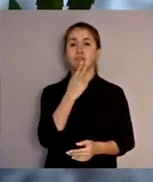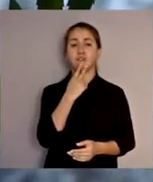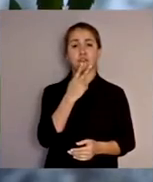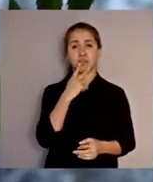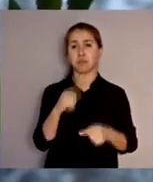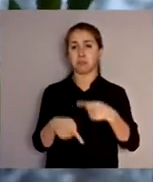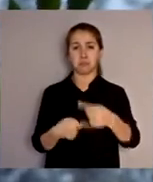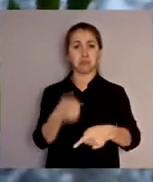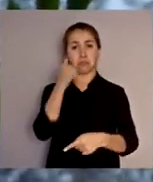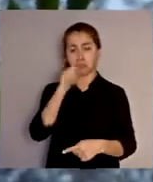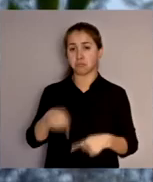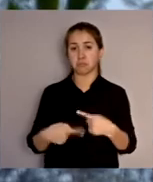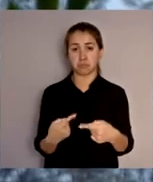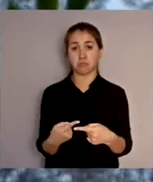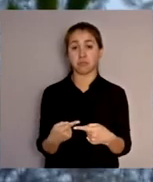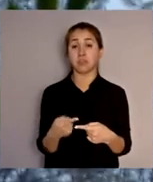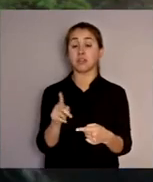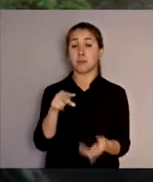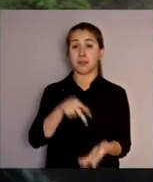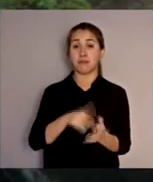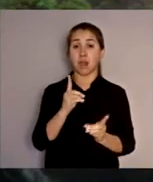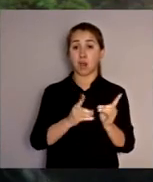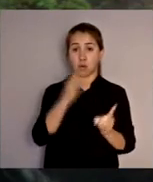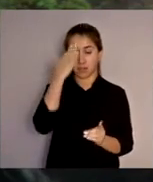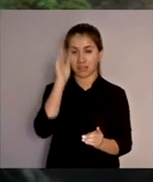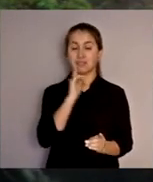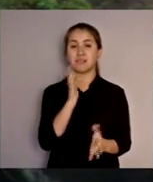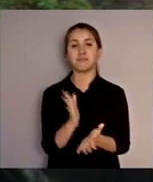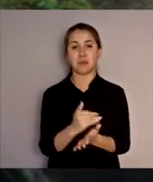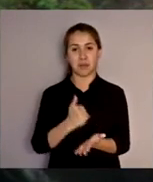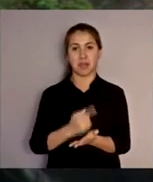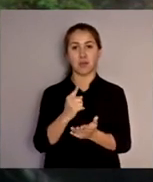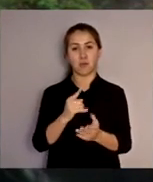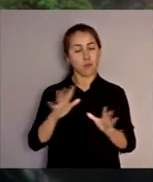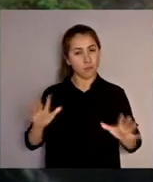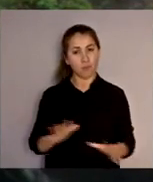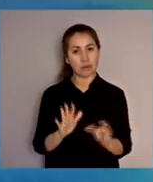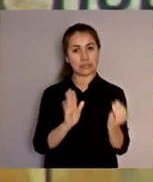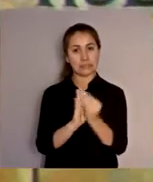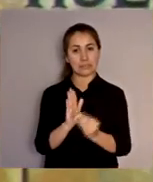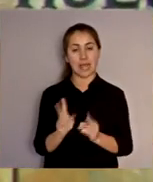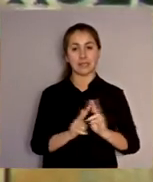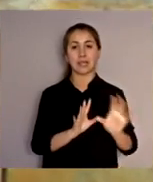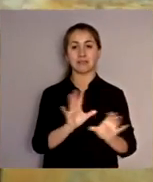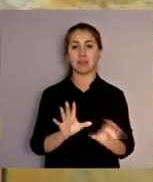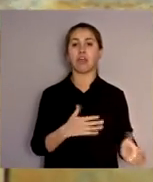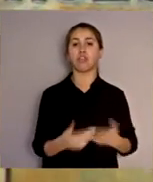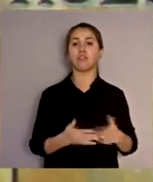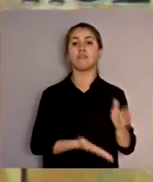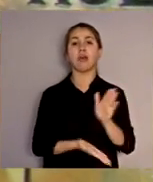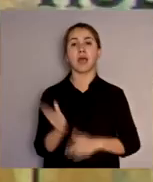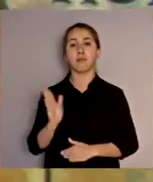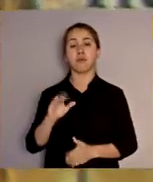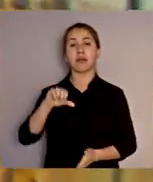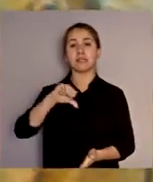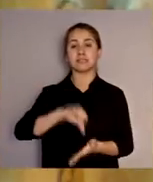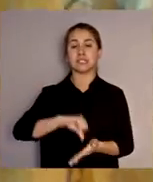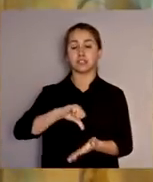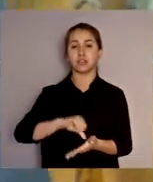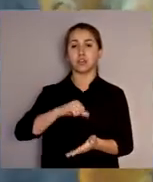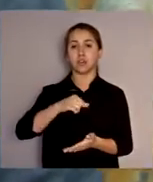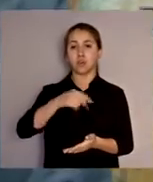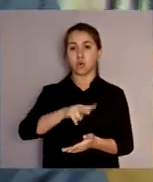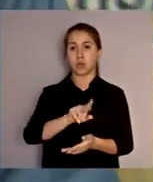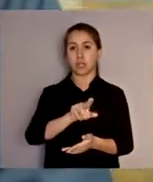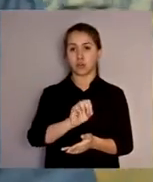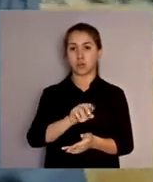vida a cada instante y aunque nos esperaba hace unos días, ya nos tiene preparada una intensa agenda. ¿A dónde me va a llevar? Vamos a ir al Salto Huilo Huilo. Ya,